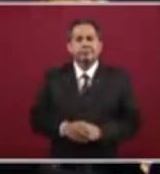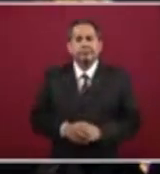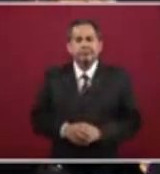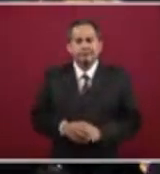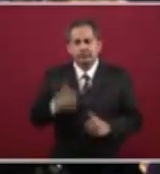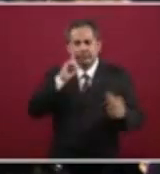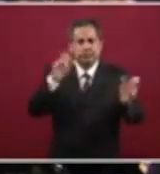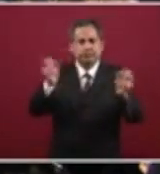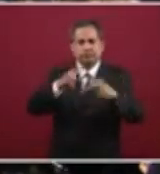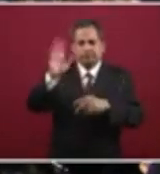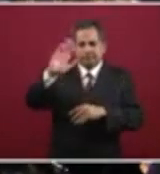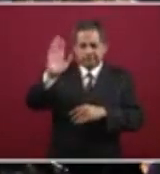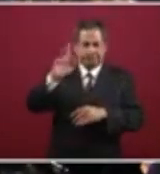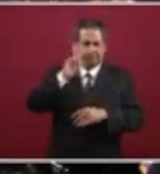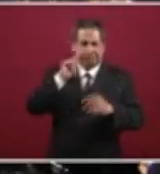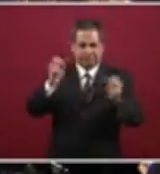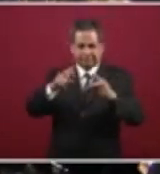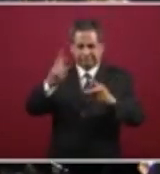Nos vemos mañana, ¿no?